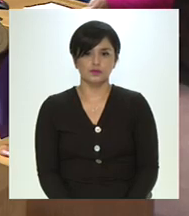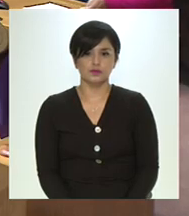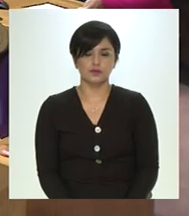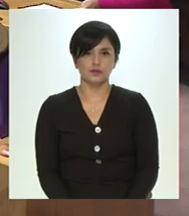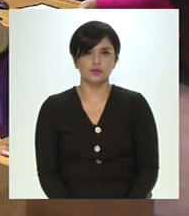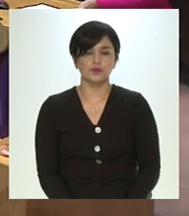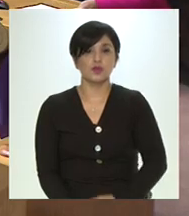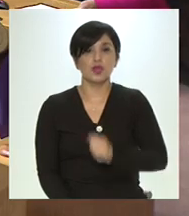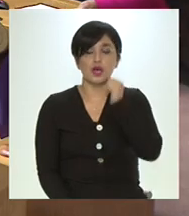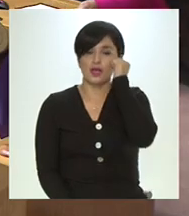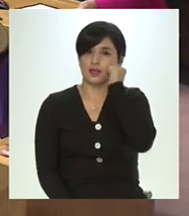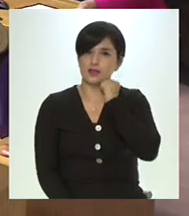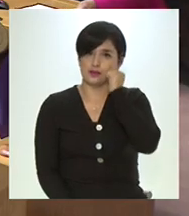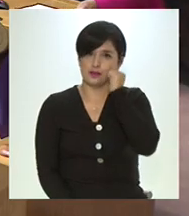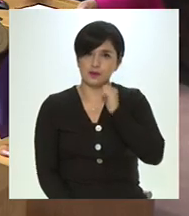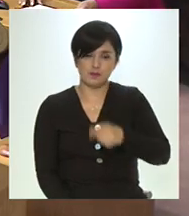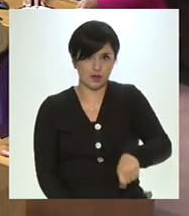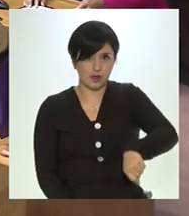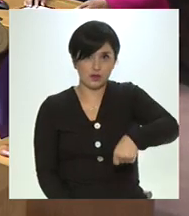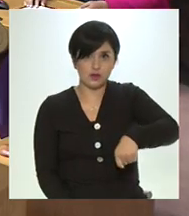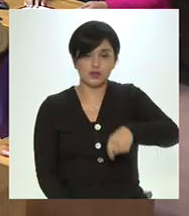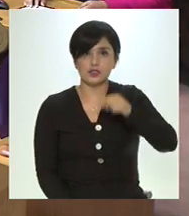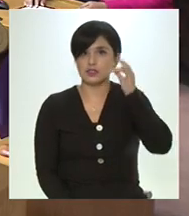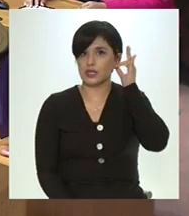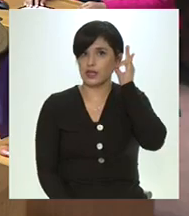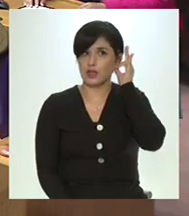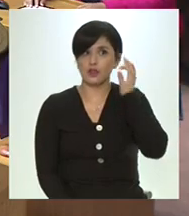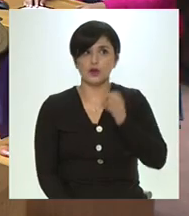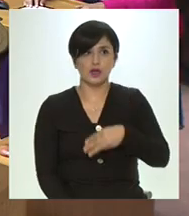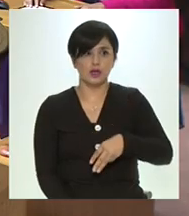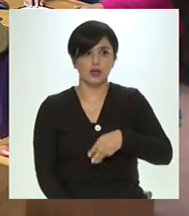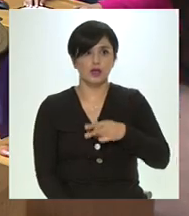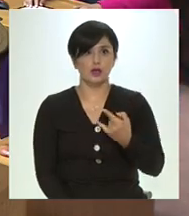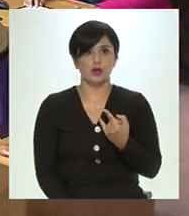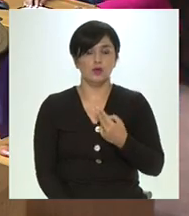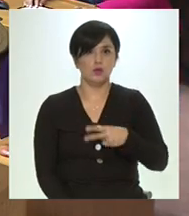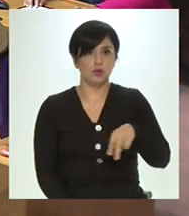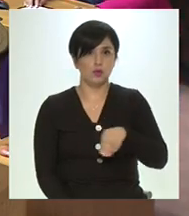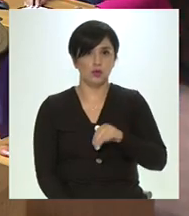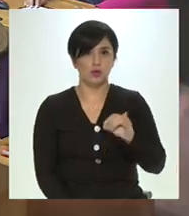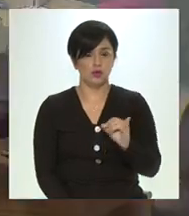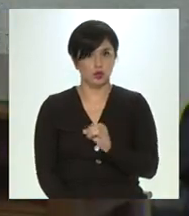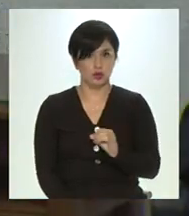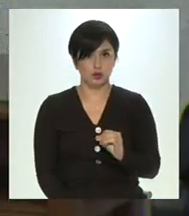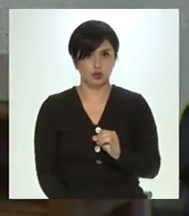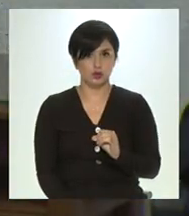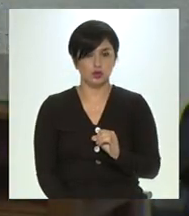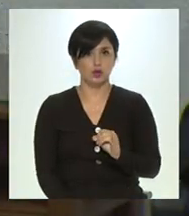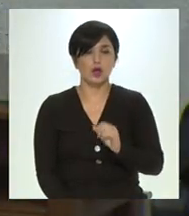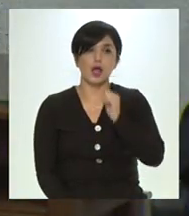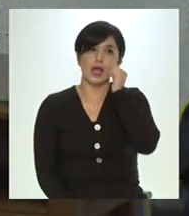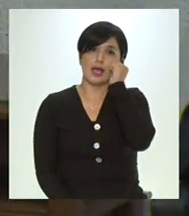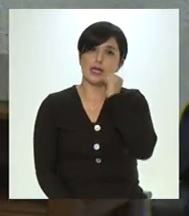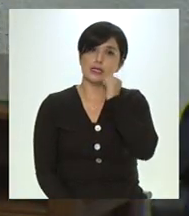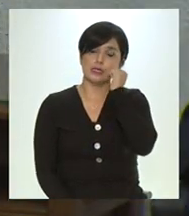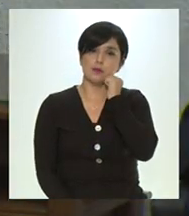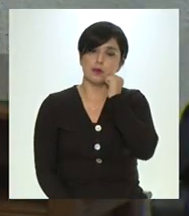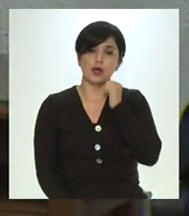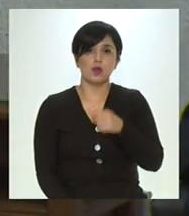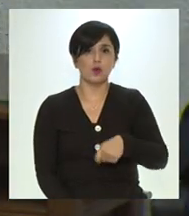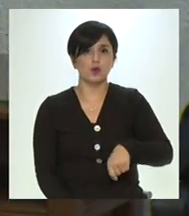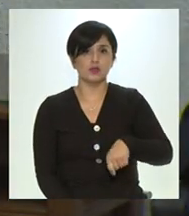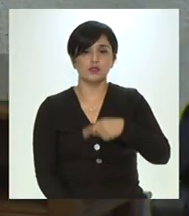estimada senadora adriana muñoz estimado senador